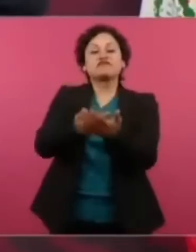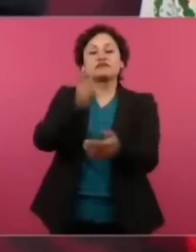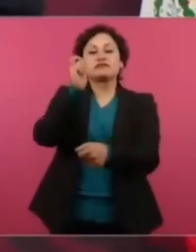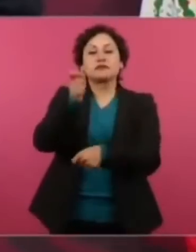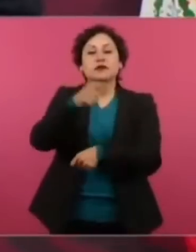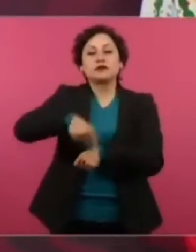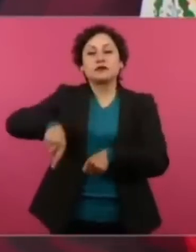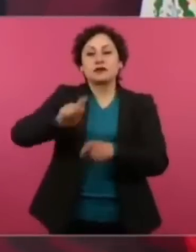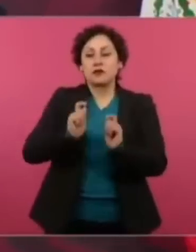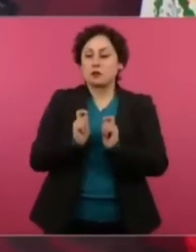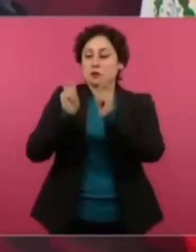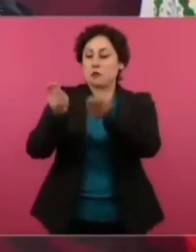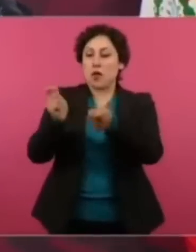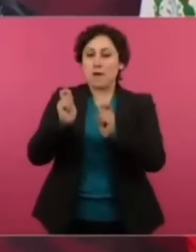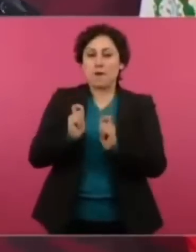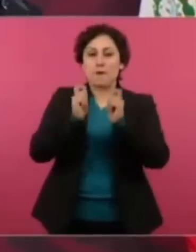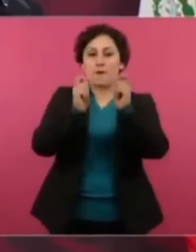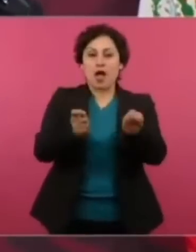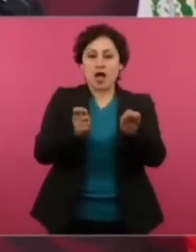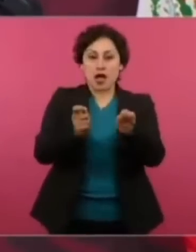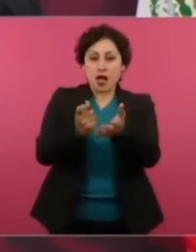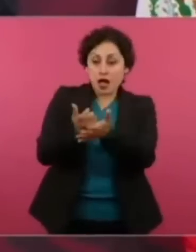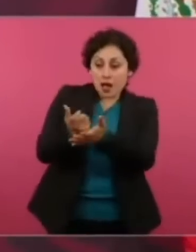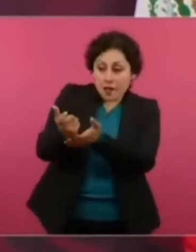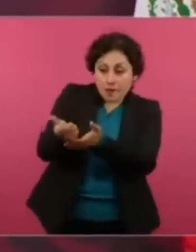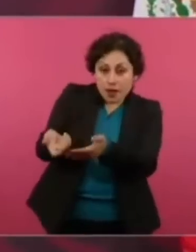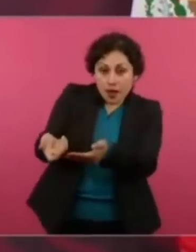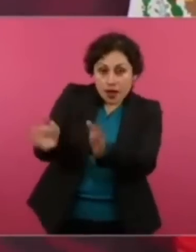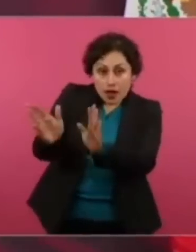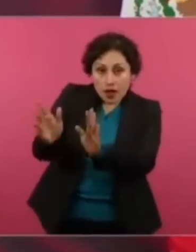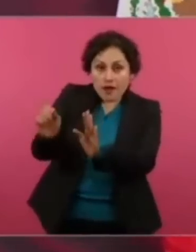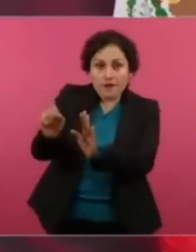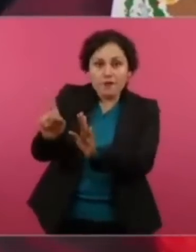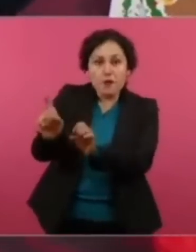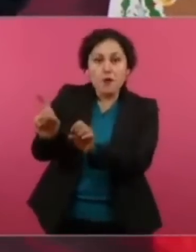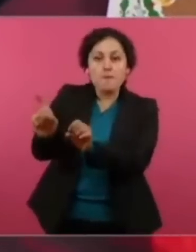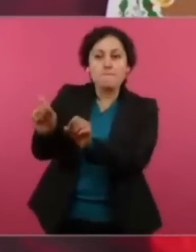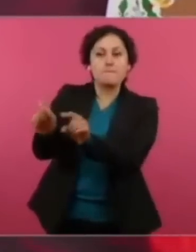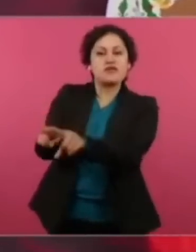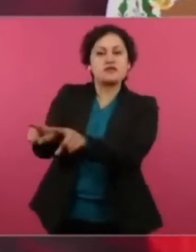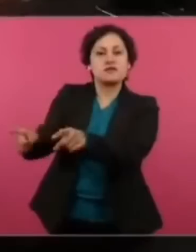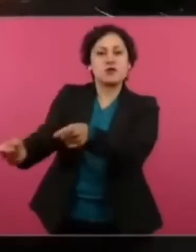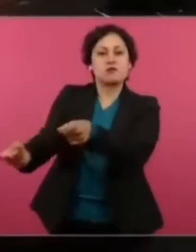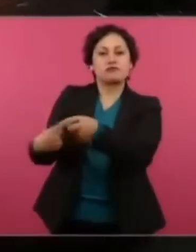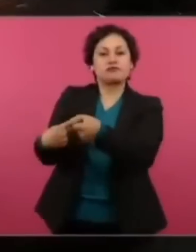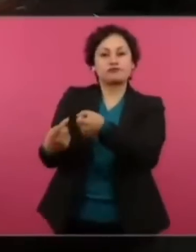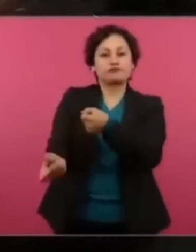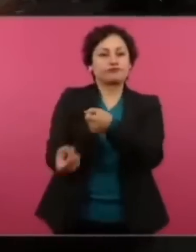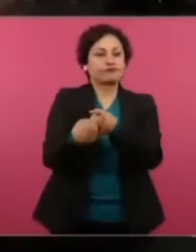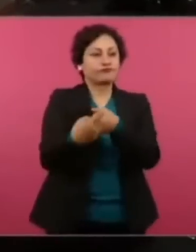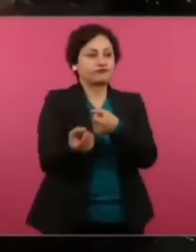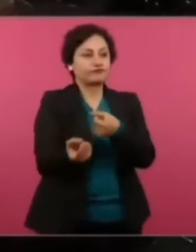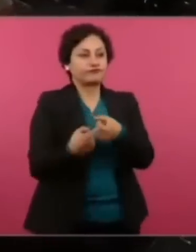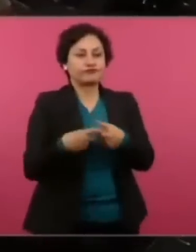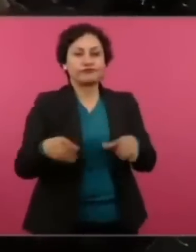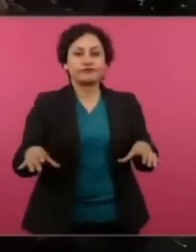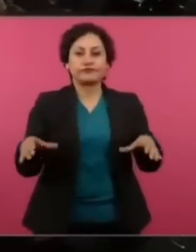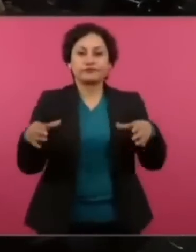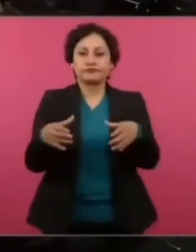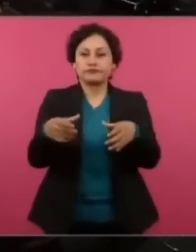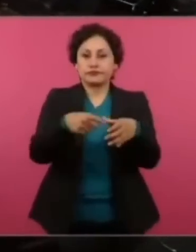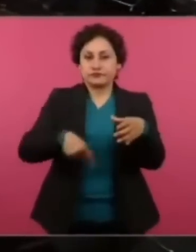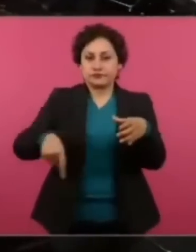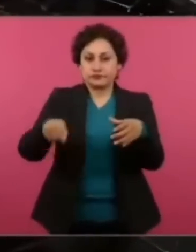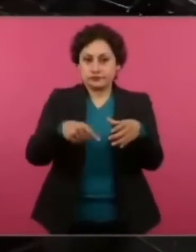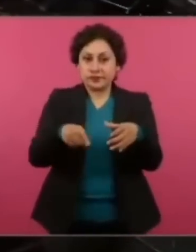quedaba en el mismo gobierno. Entonces, había una élite en